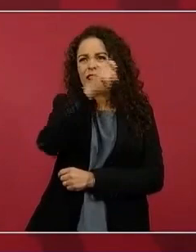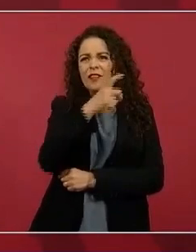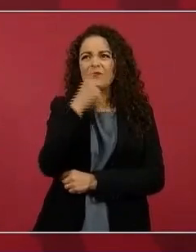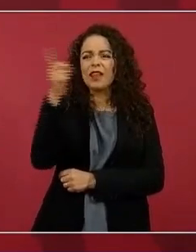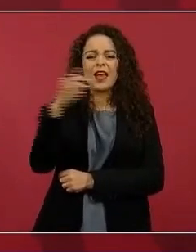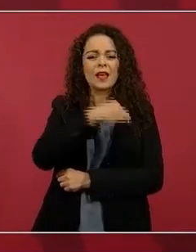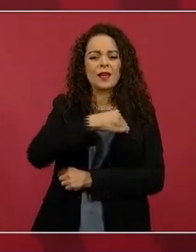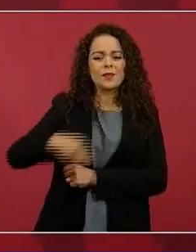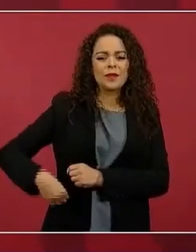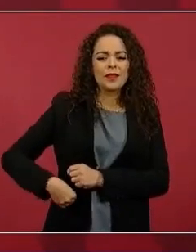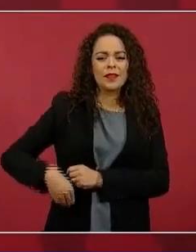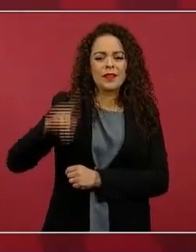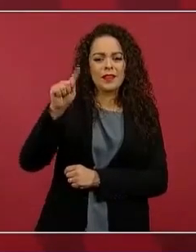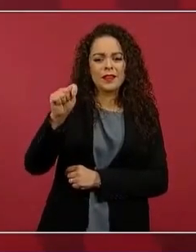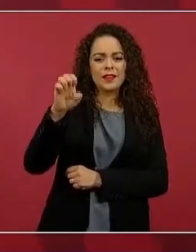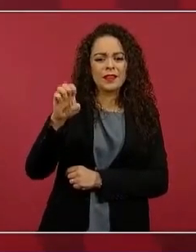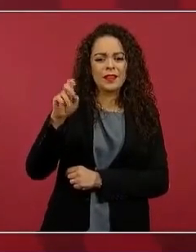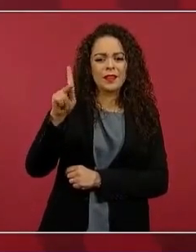pronunciarlo,